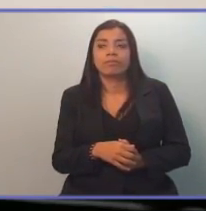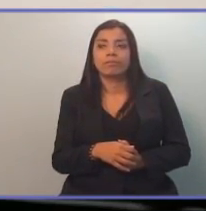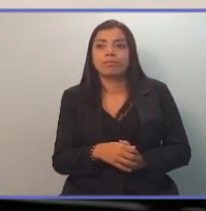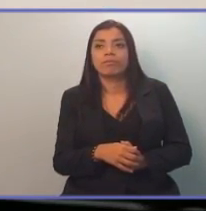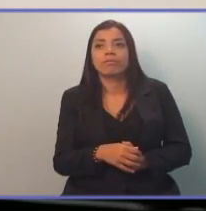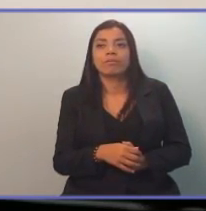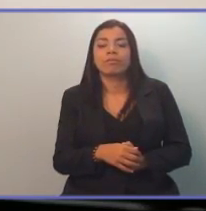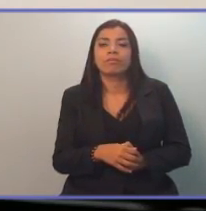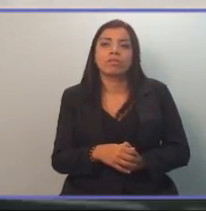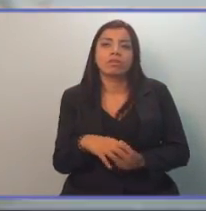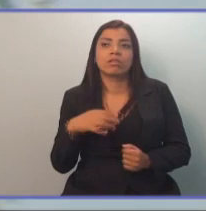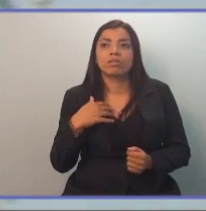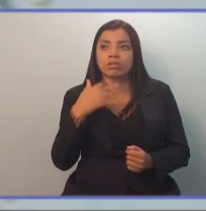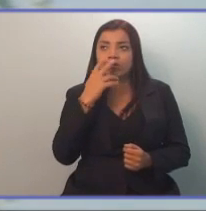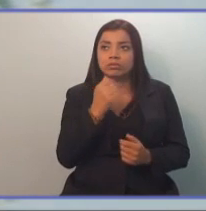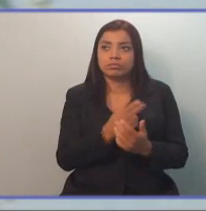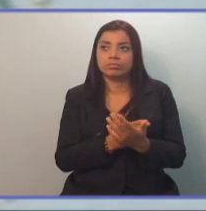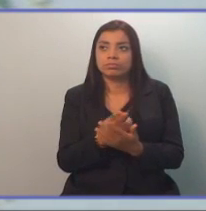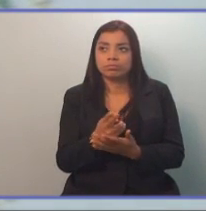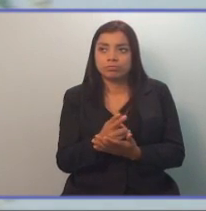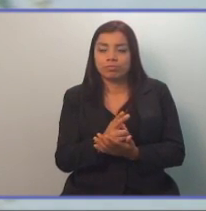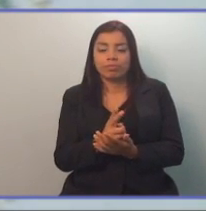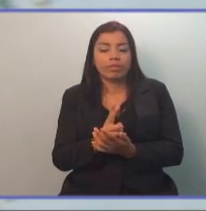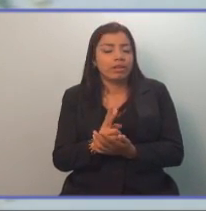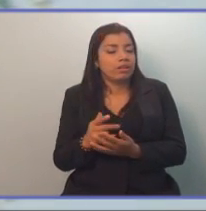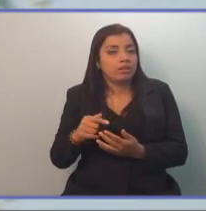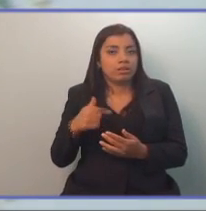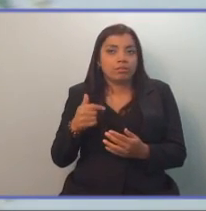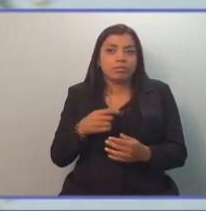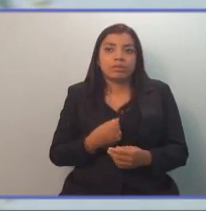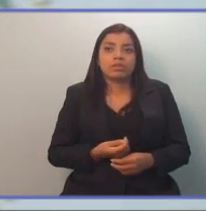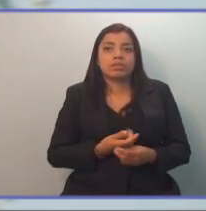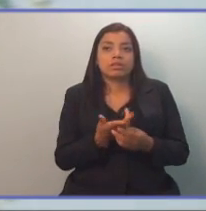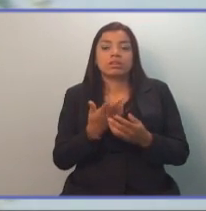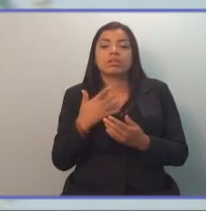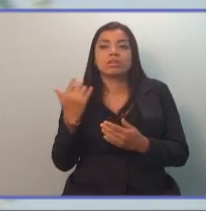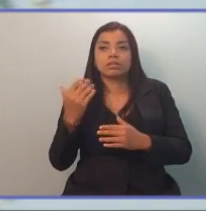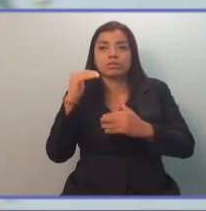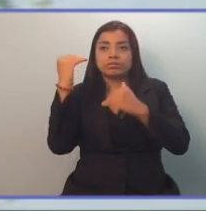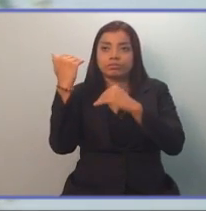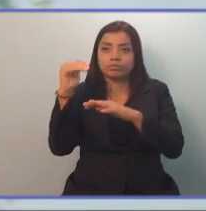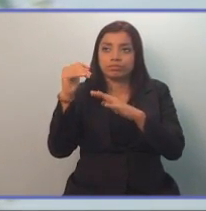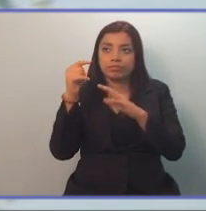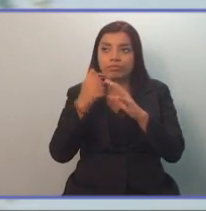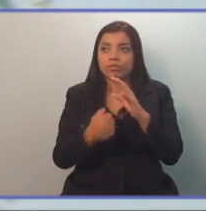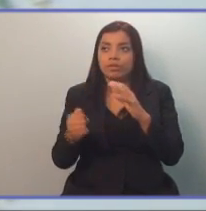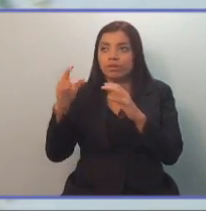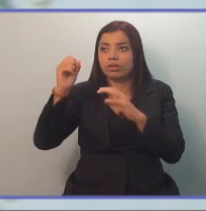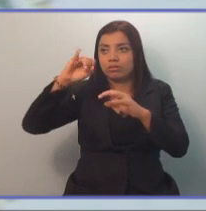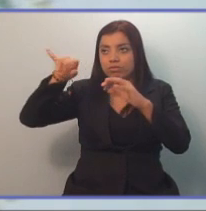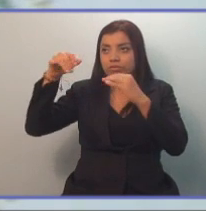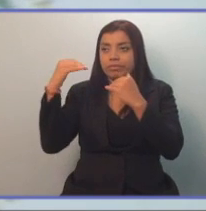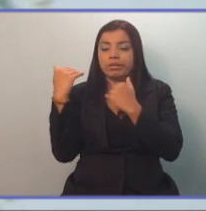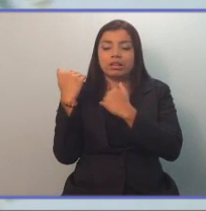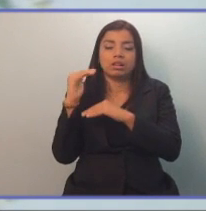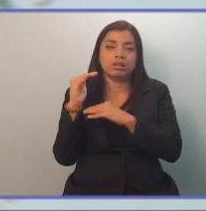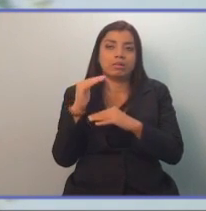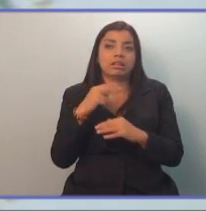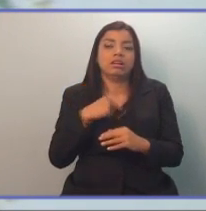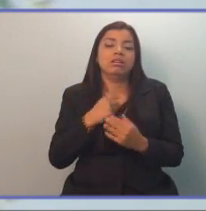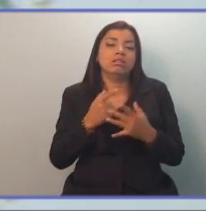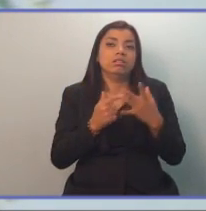Yo debo de ser honesta y lo he dicho siempre. Nosotros tenemos una limitante legal y es que no